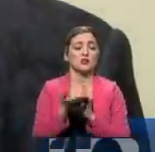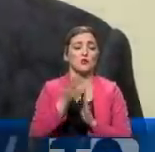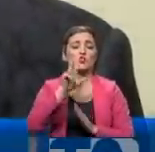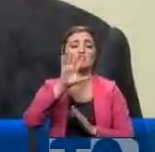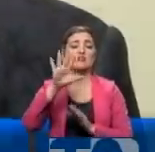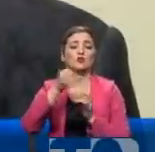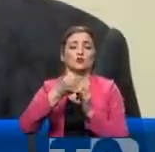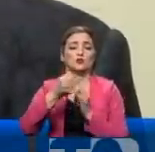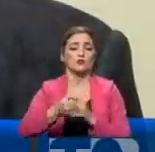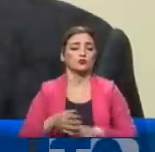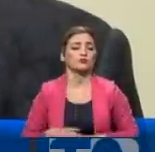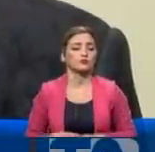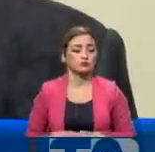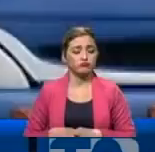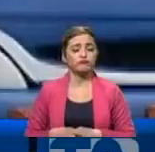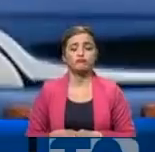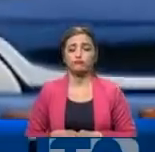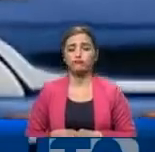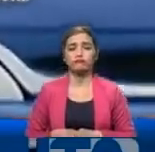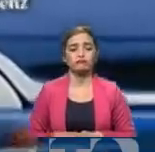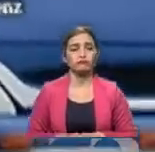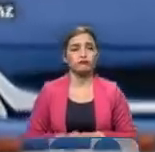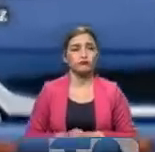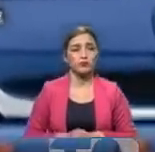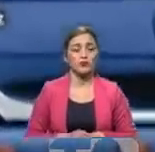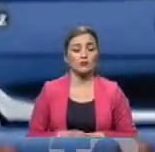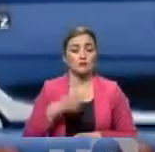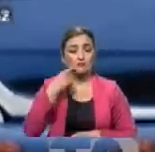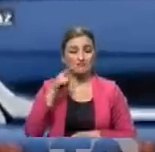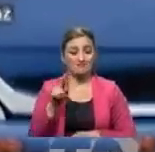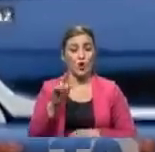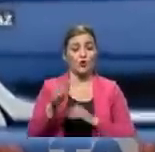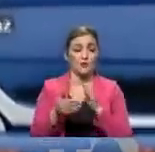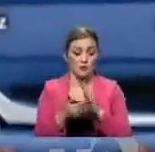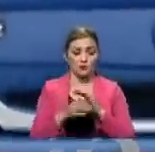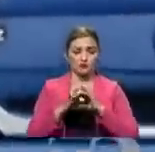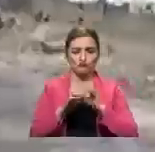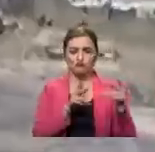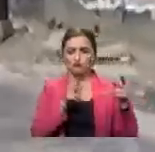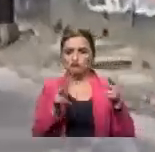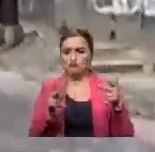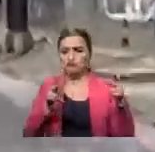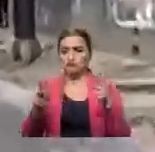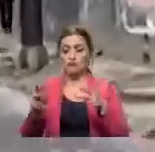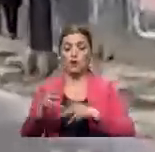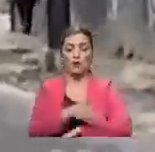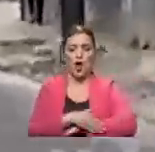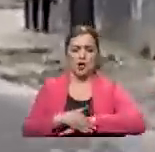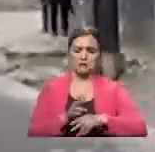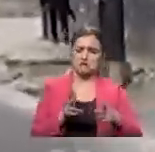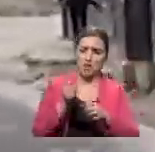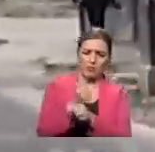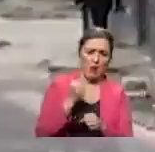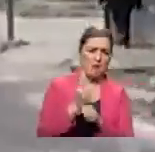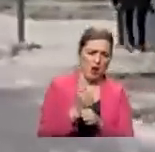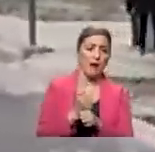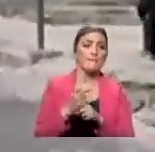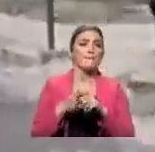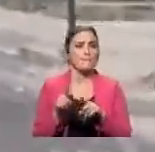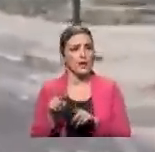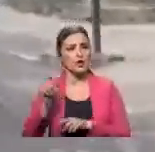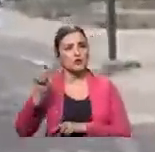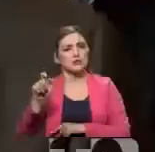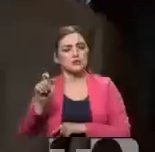35 centavos. La tarifa mínima. Asimismo, aseguran que saldrán nuevamente a recorrer las calles siempre y cuando cuenten con las